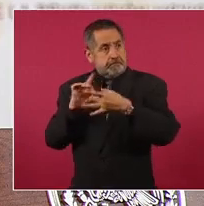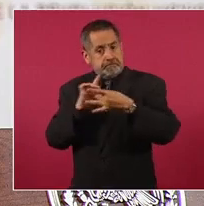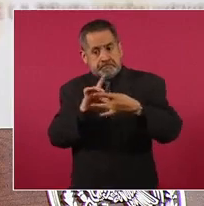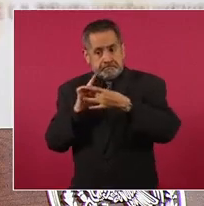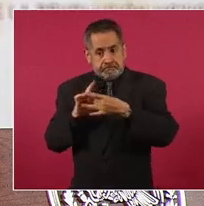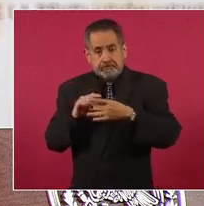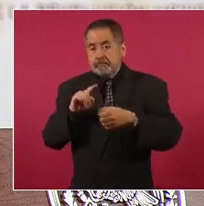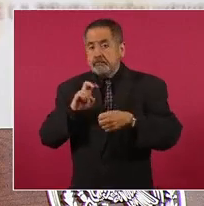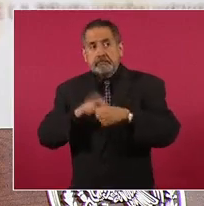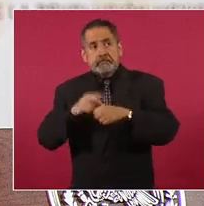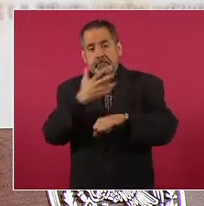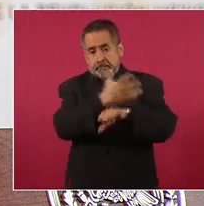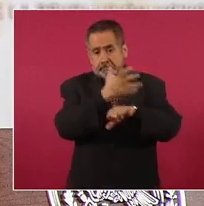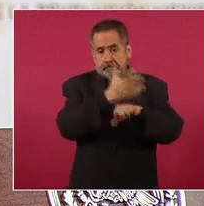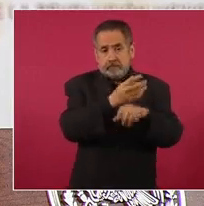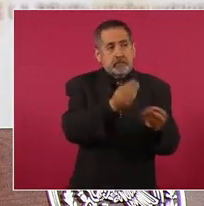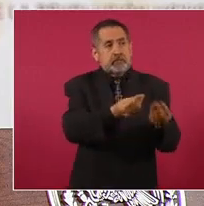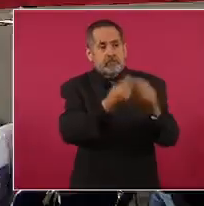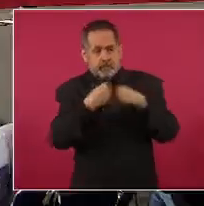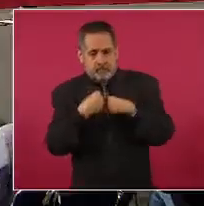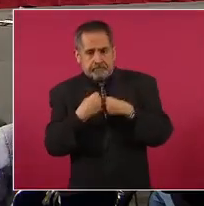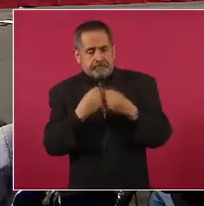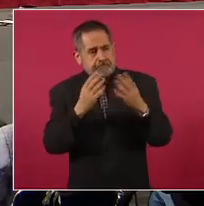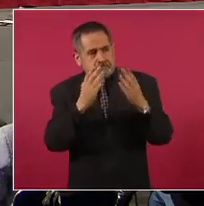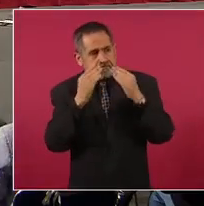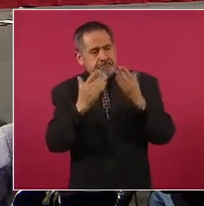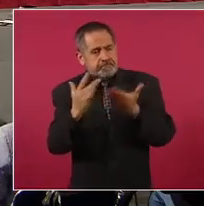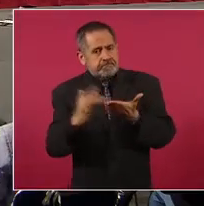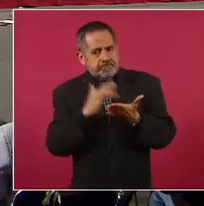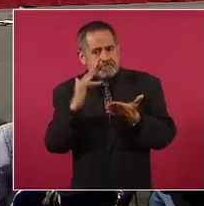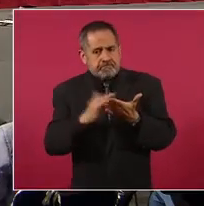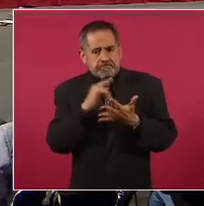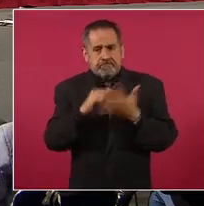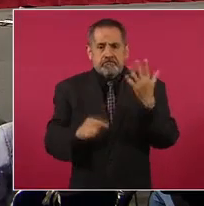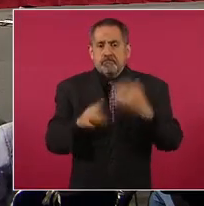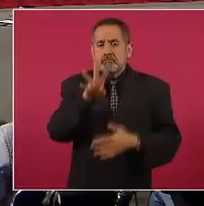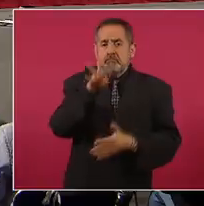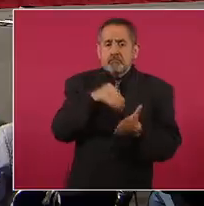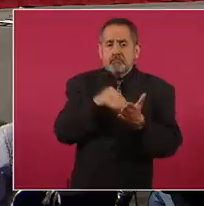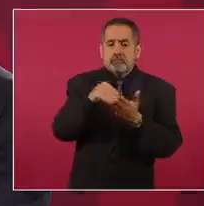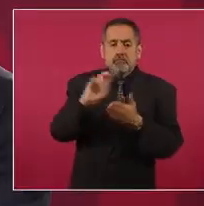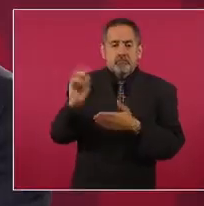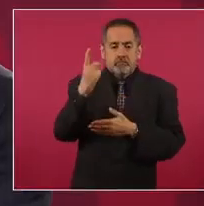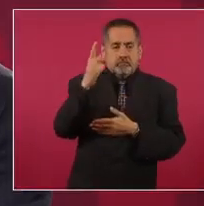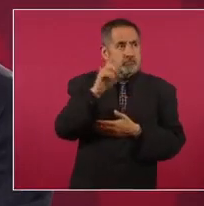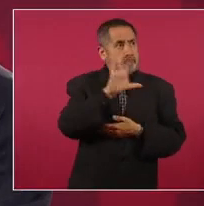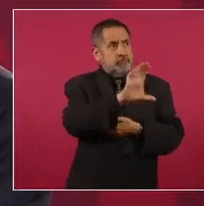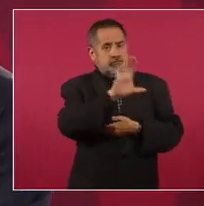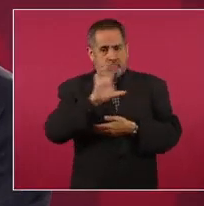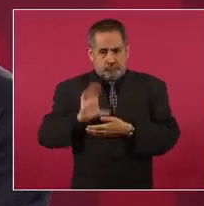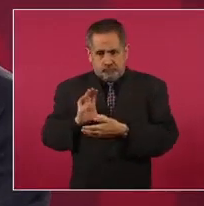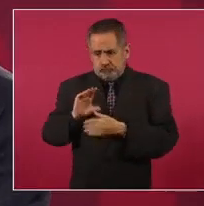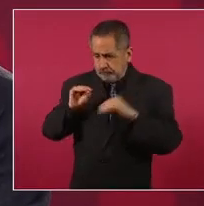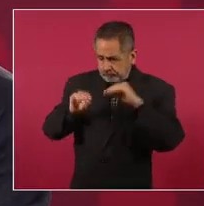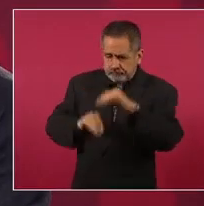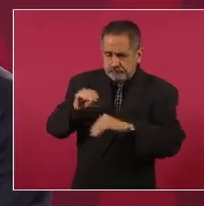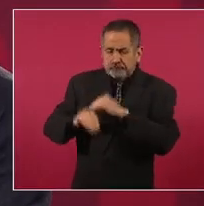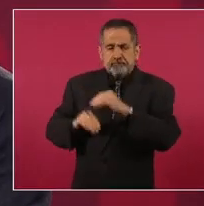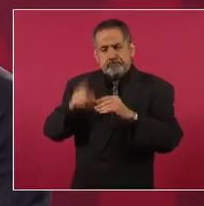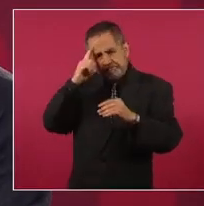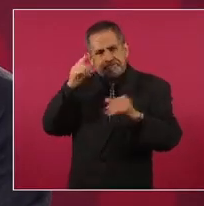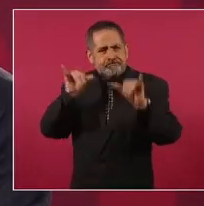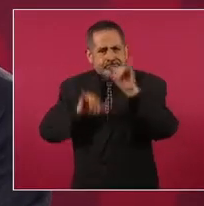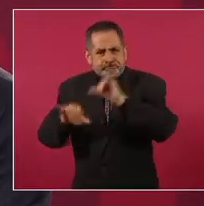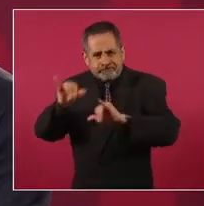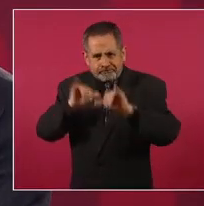agencias de los Estados Unidos van a dar un apoyo muy importante, más de 4 millones de dólares para la obtención del laboratorio